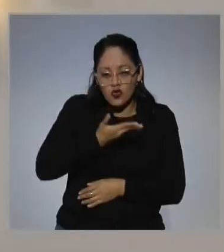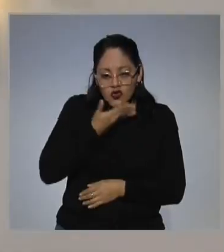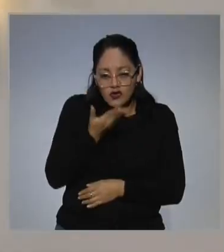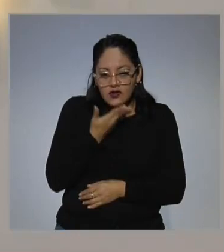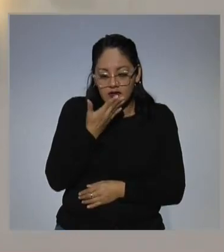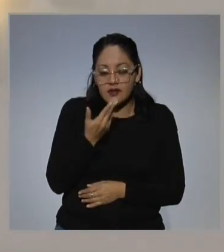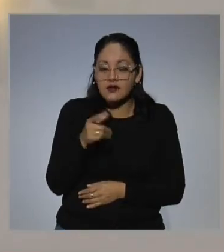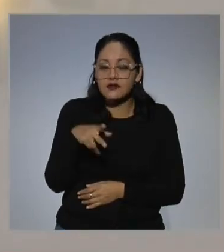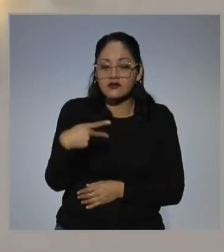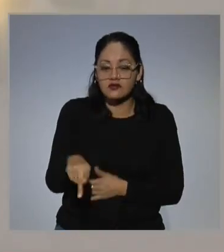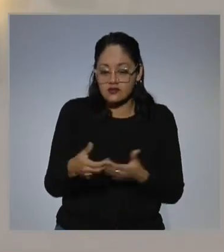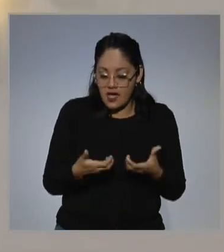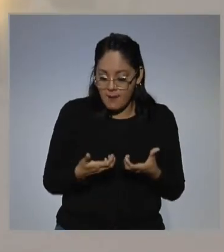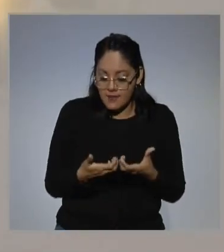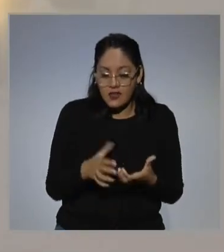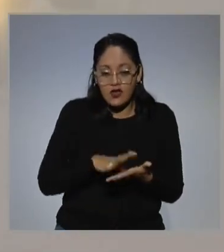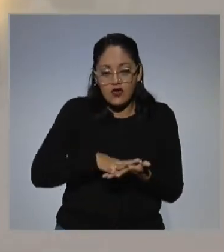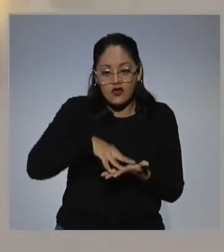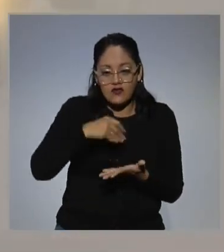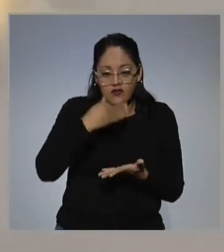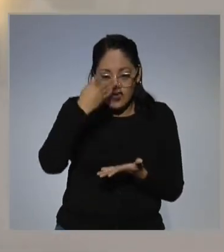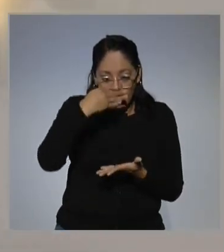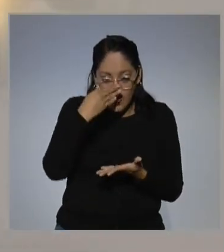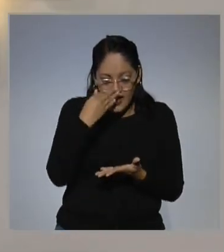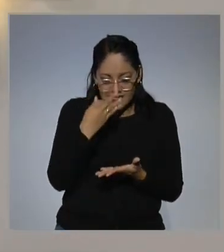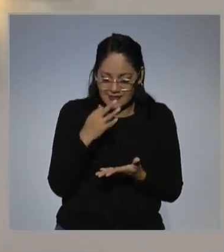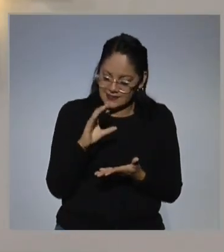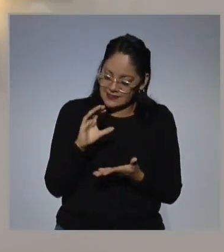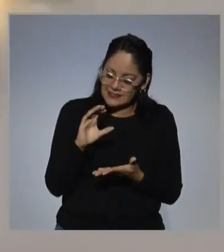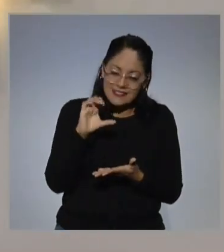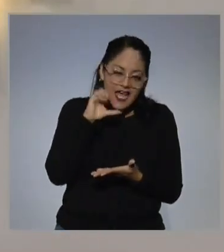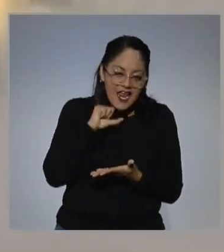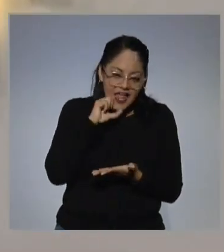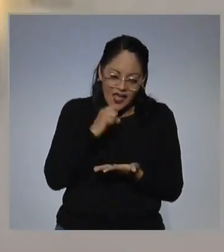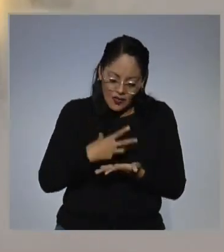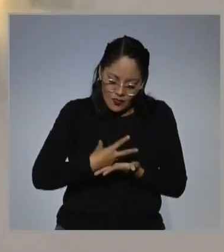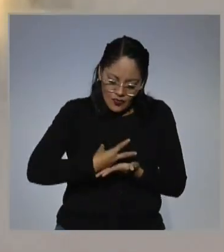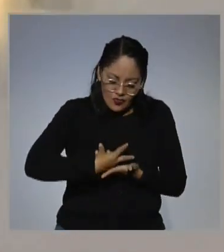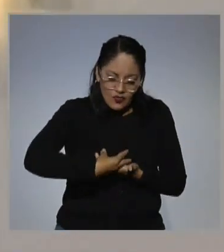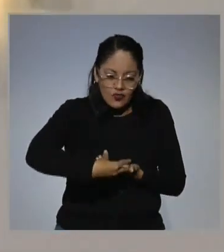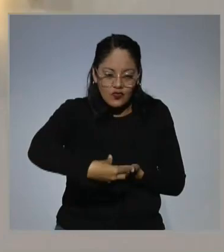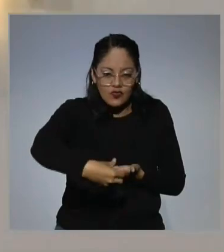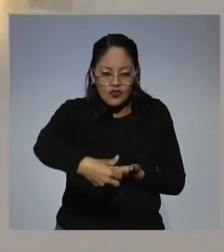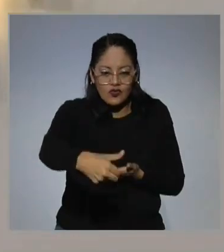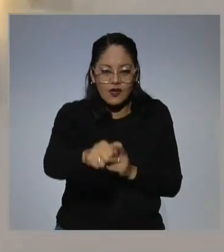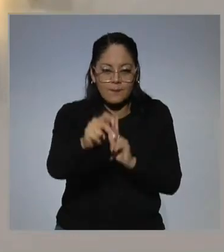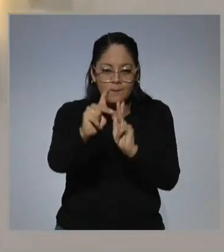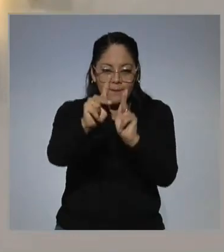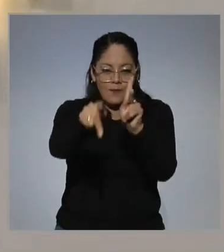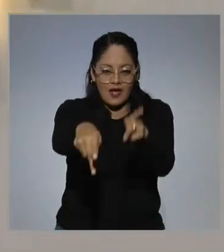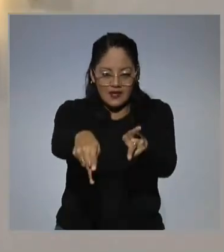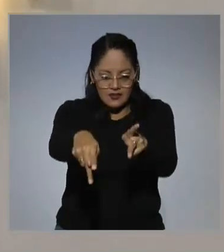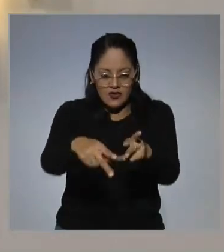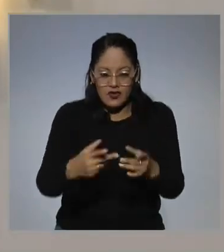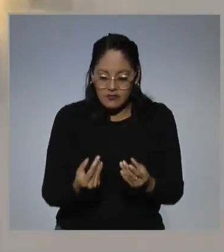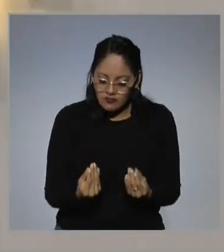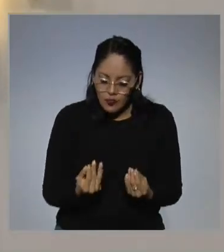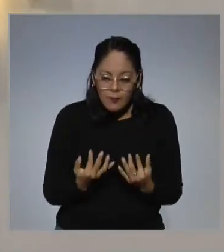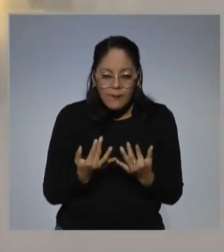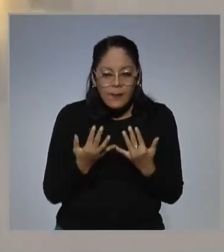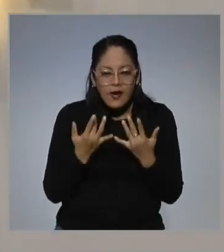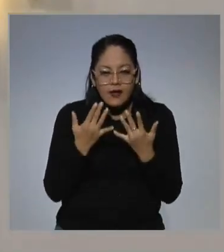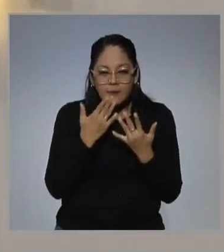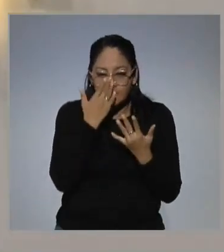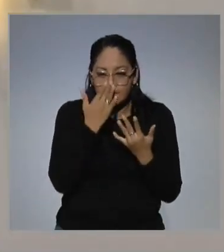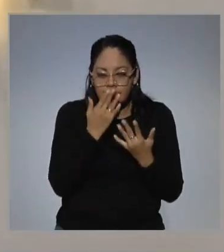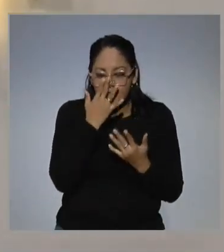de dejar caminos de flores de cempasúchil desde la casa de la persona que falleció hasta el panteón. El aroma de las flores es